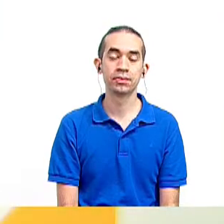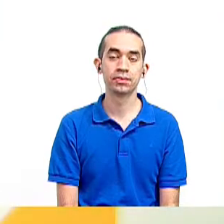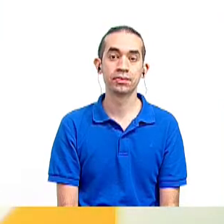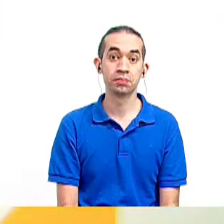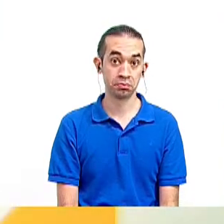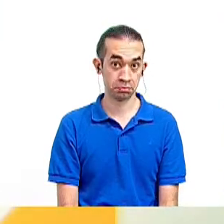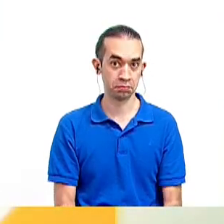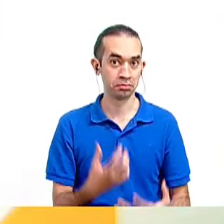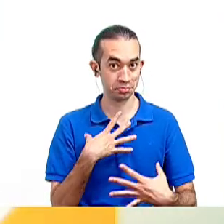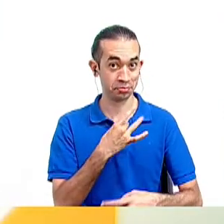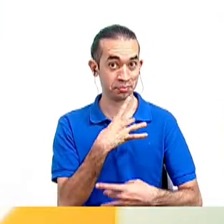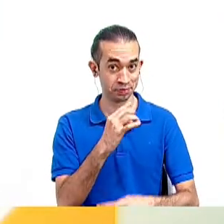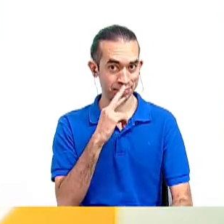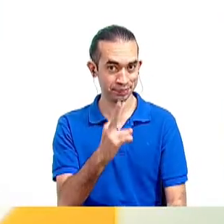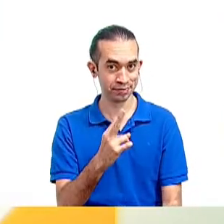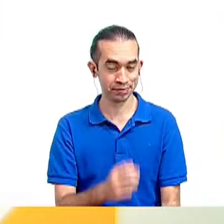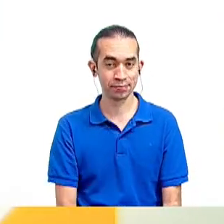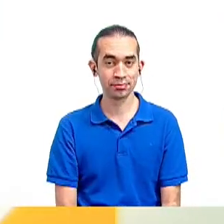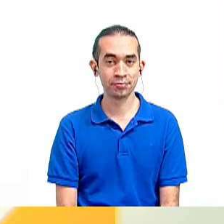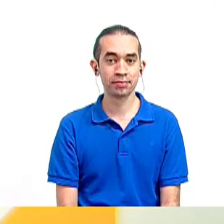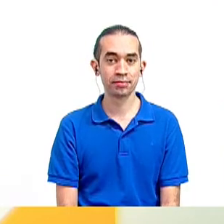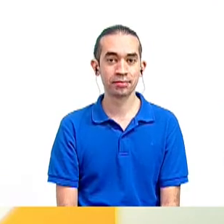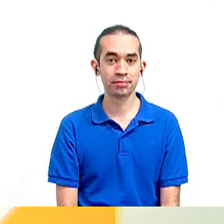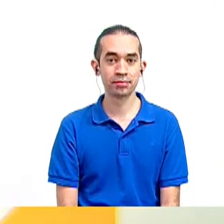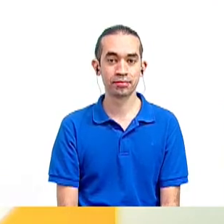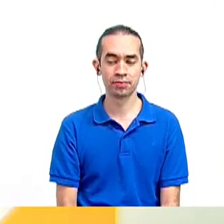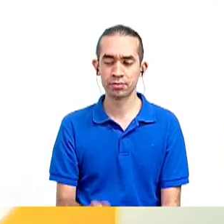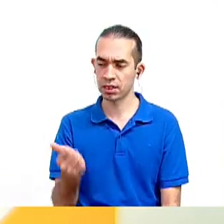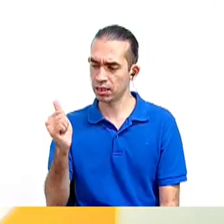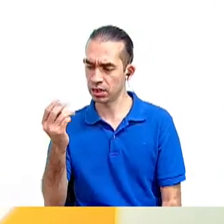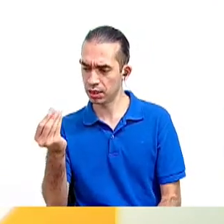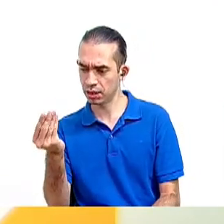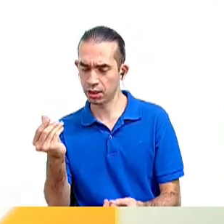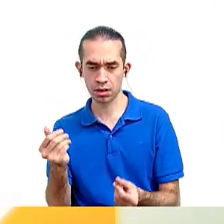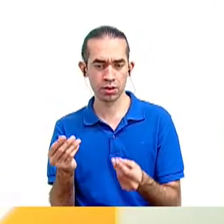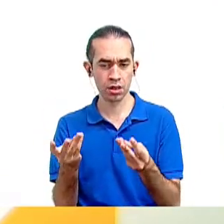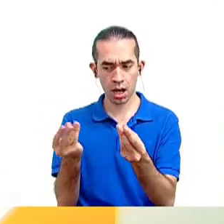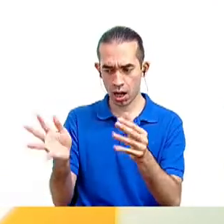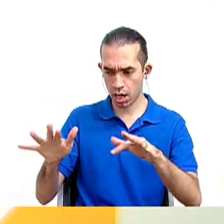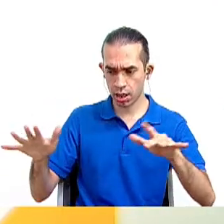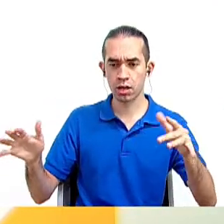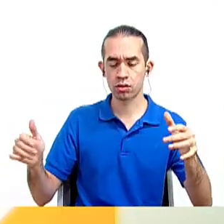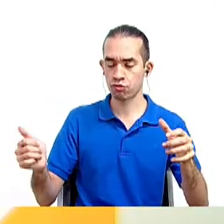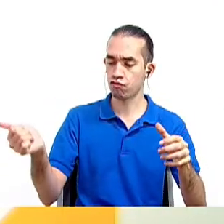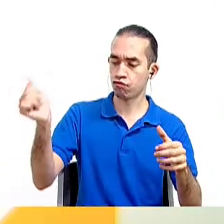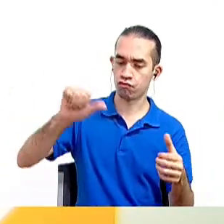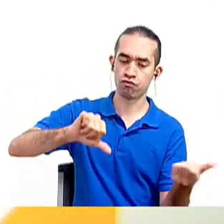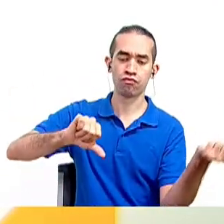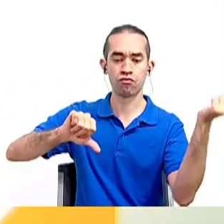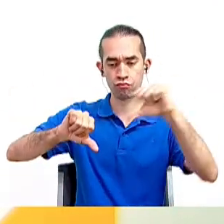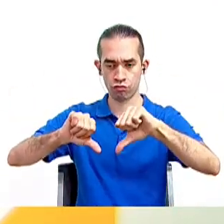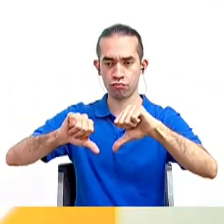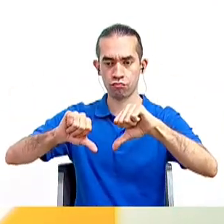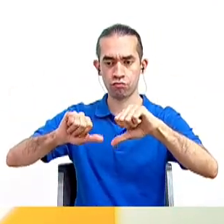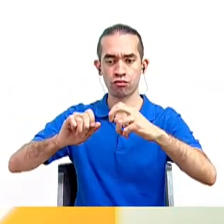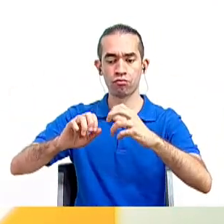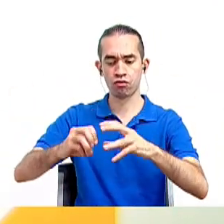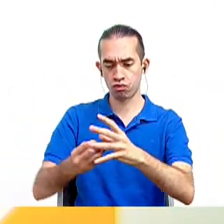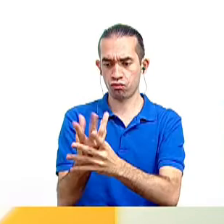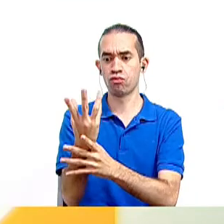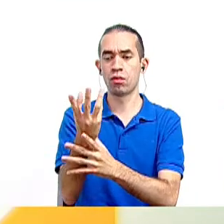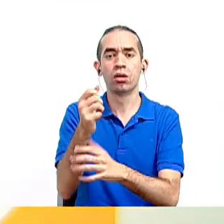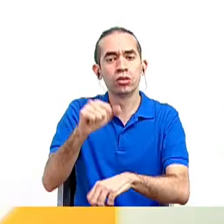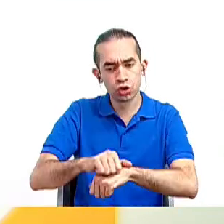¿Les pareció interesante, verdad? Ver cómo tengo dos líquidos, ok, y cuando los vierto en un recipiente, la unión de ellos produce